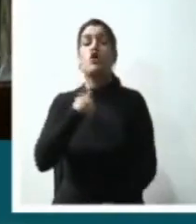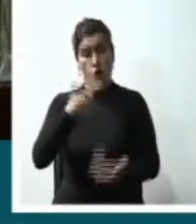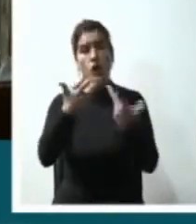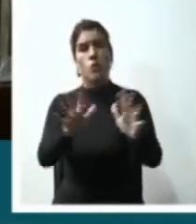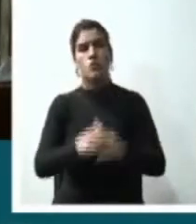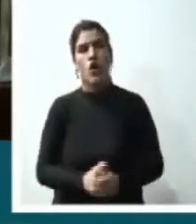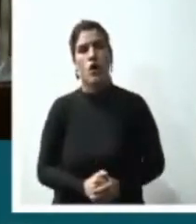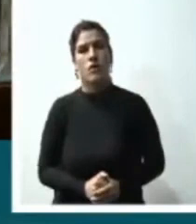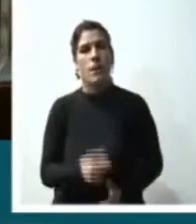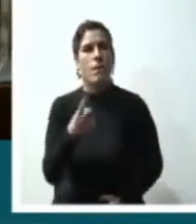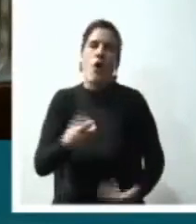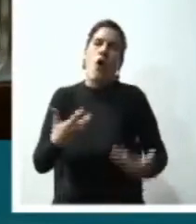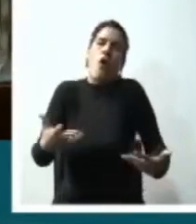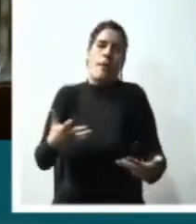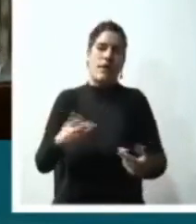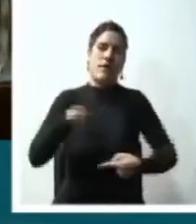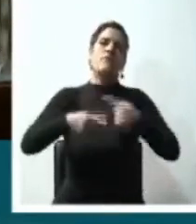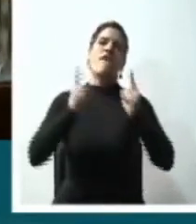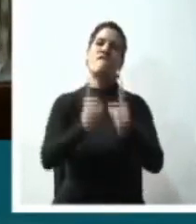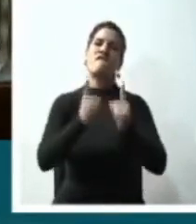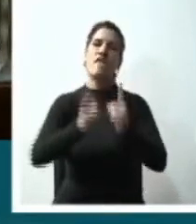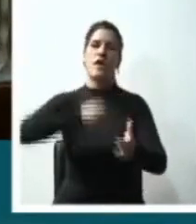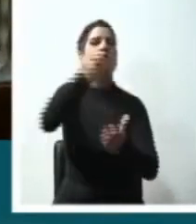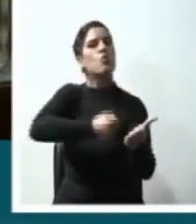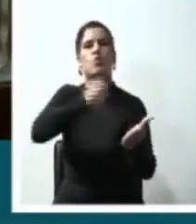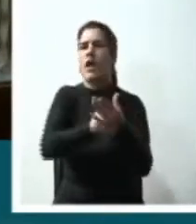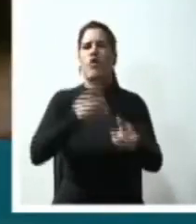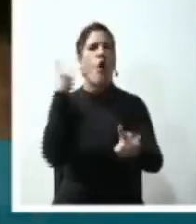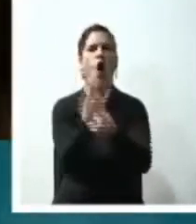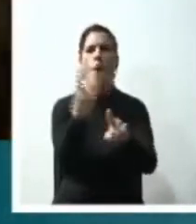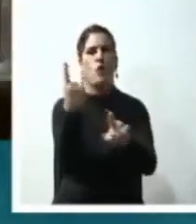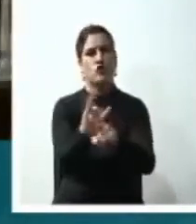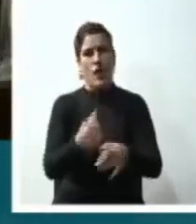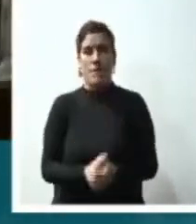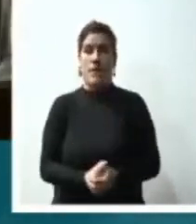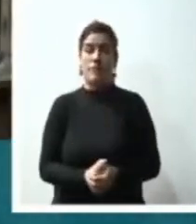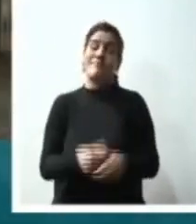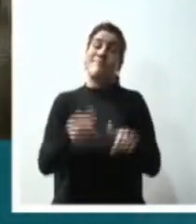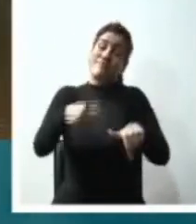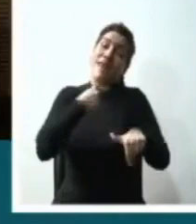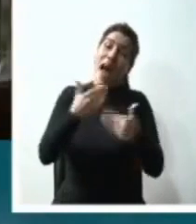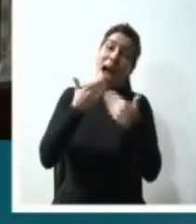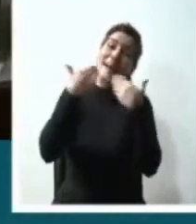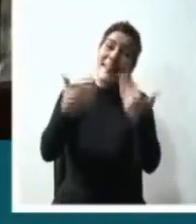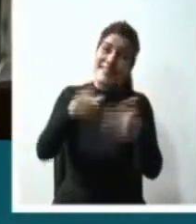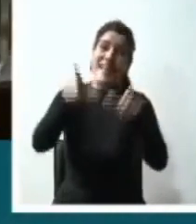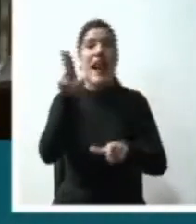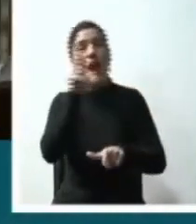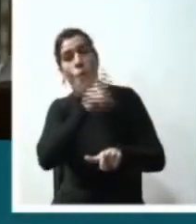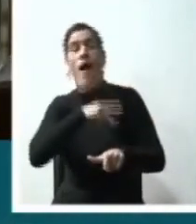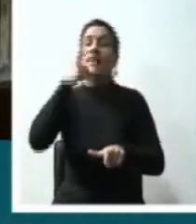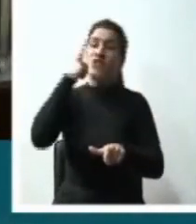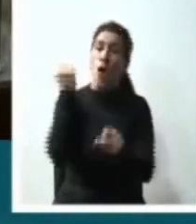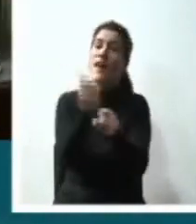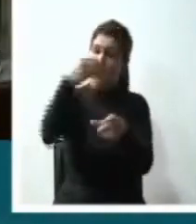renuncio, pero obviamente sigo mi militancia cotidiana. Corresponde un agradecimiento a las trabajadoras y trabajadores